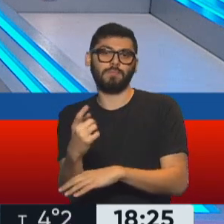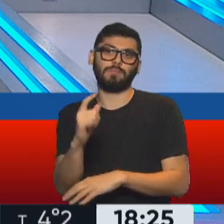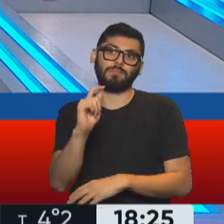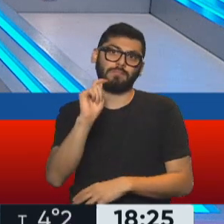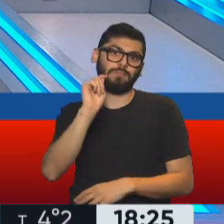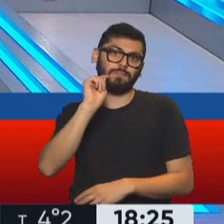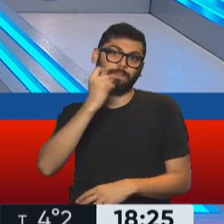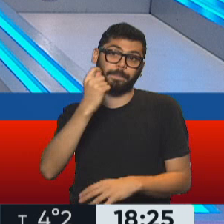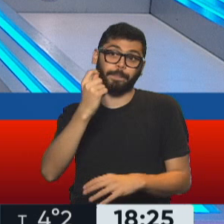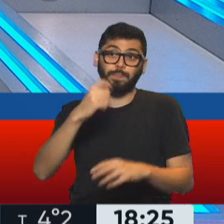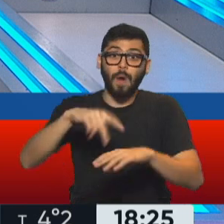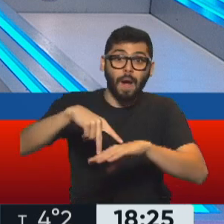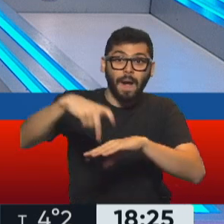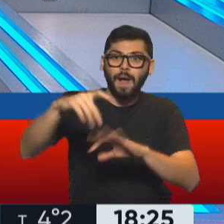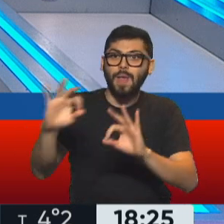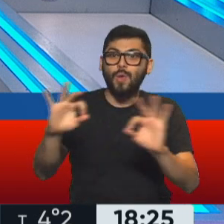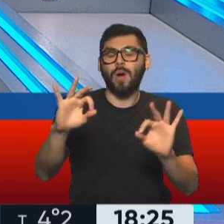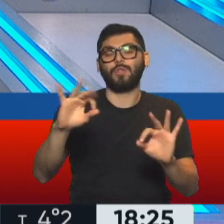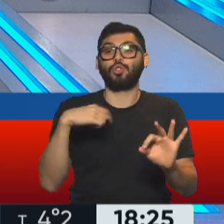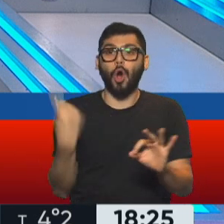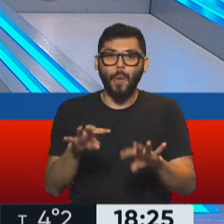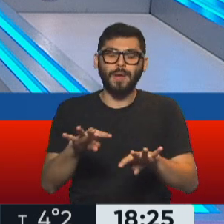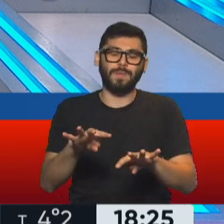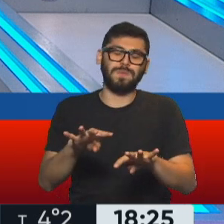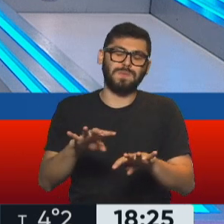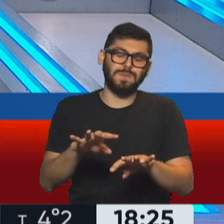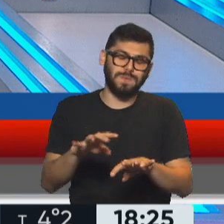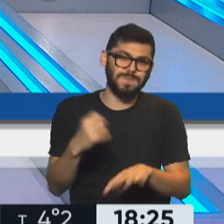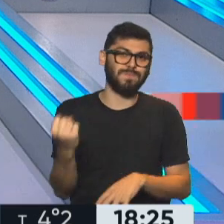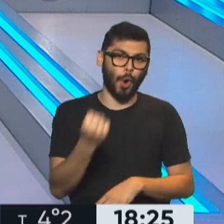fue importante para todos y especialmente para el equipo argentino.